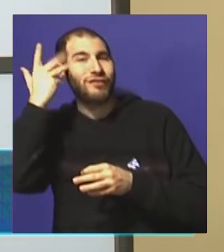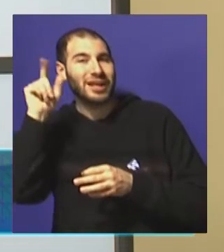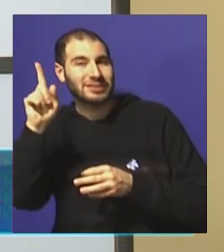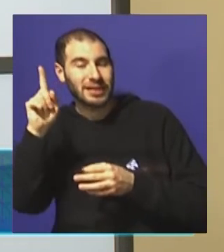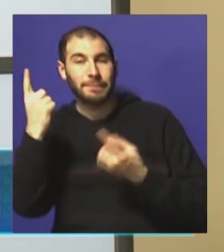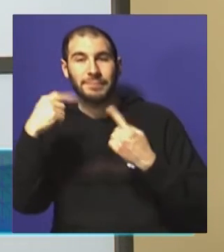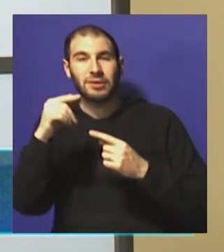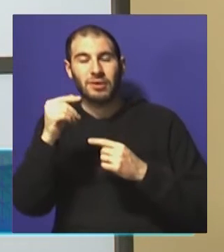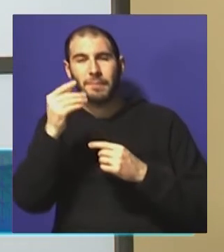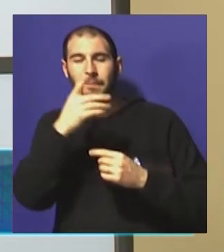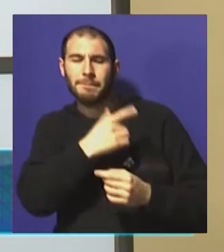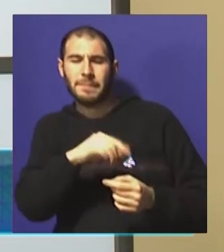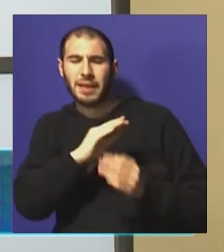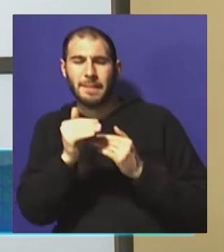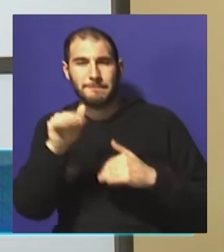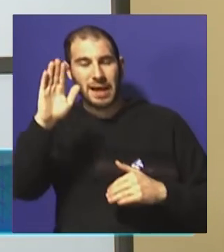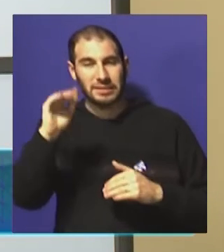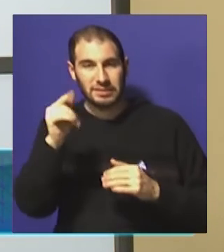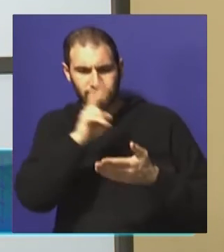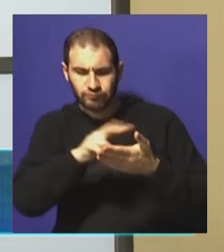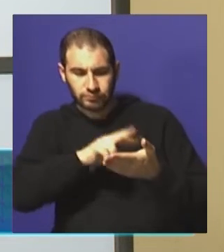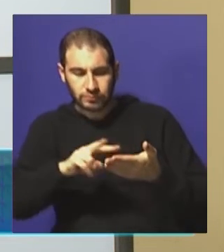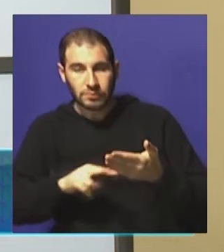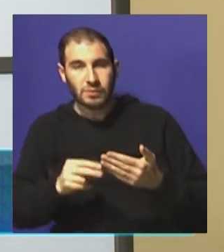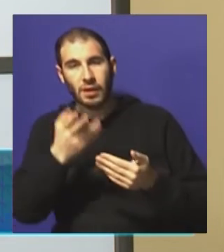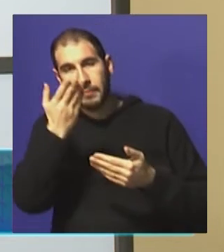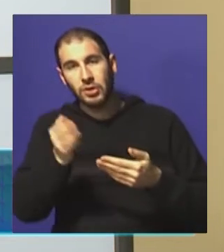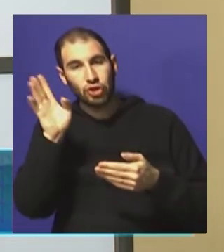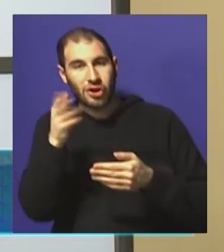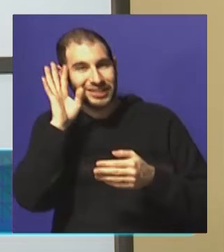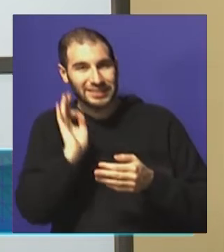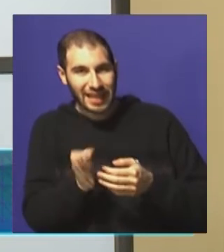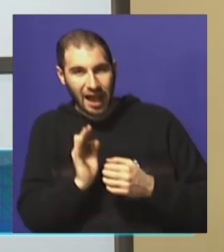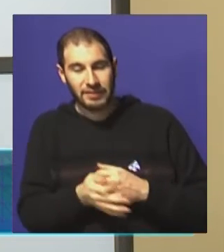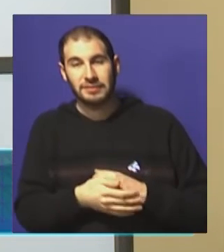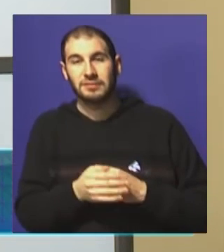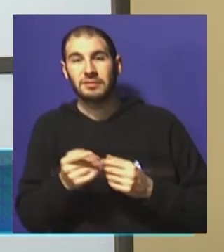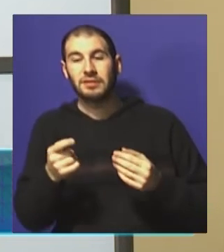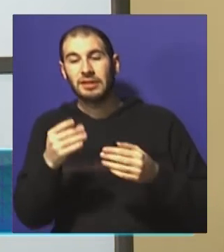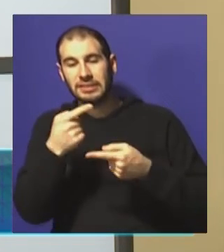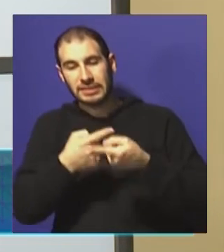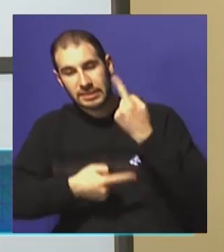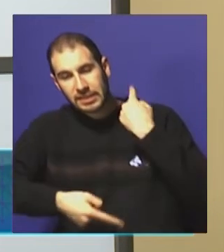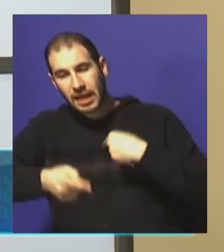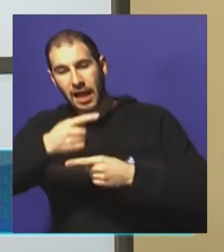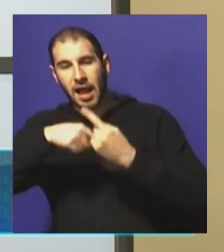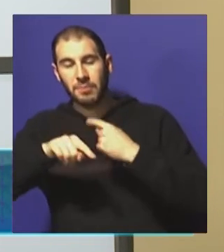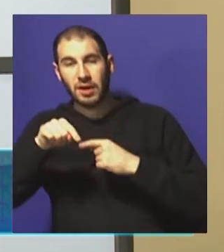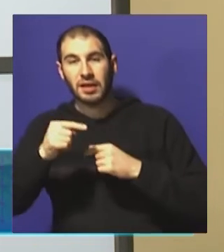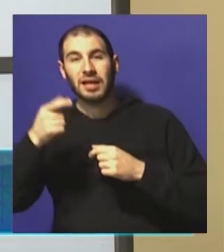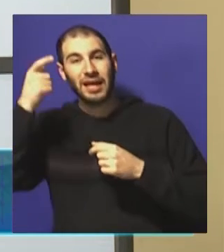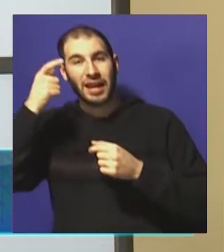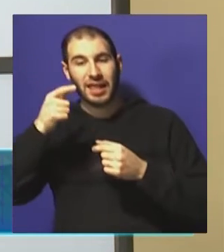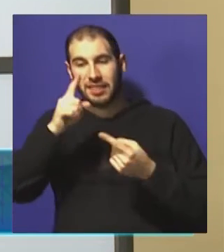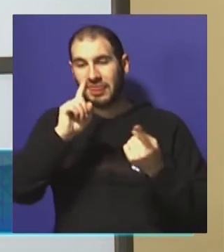pero ilustrada más española que francesa, leyendo a todos estos pensadores que en realidad están en esa transición del antiguo